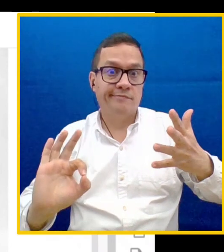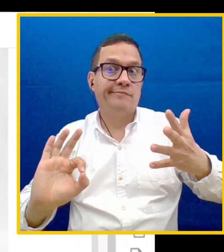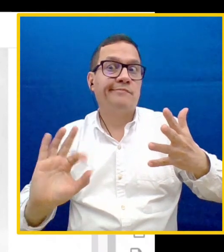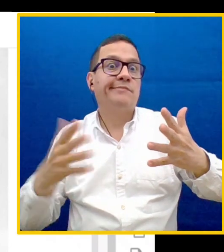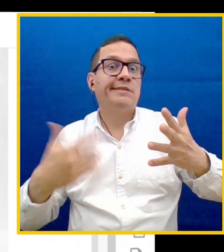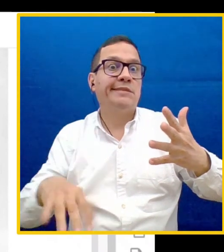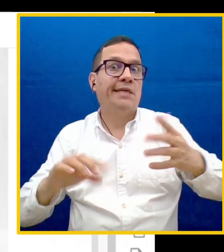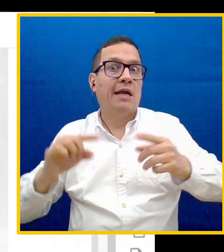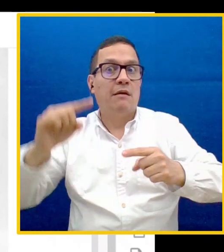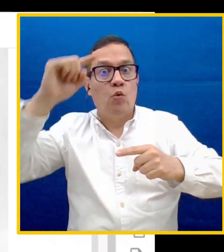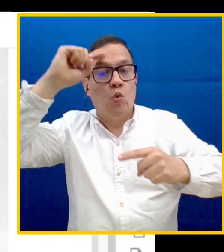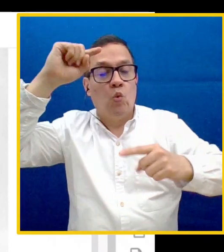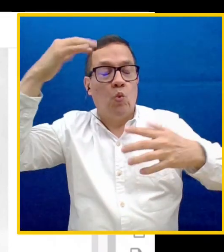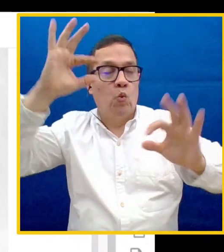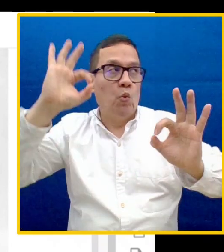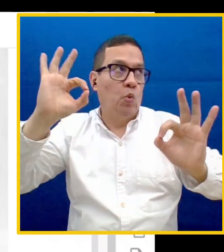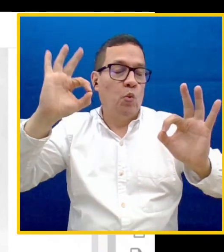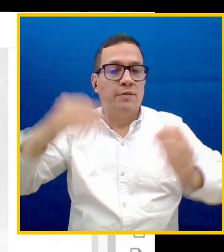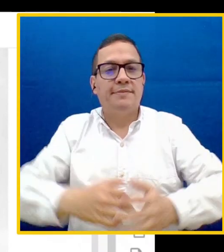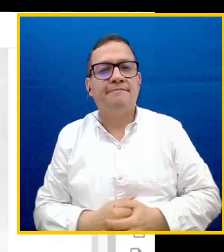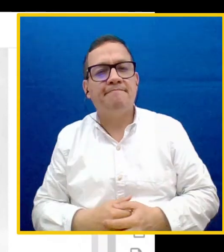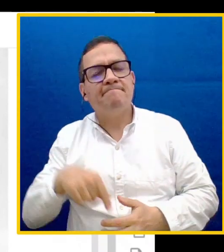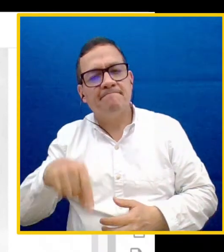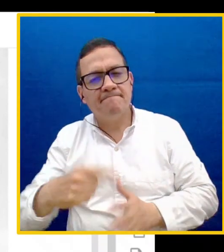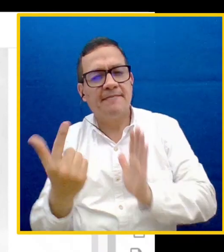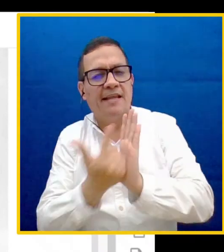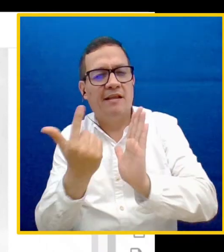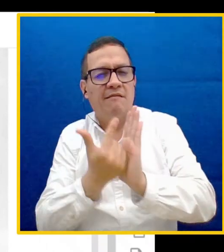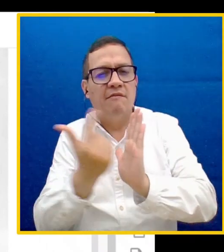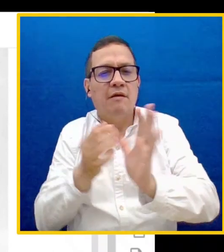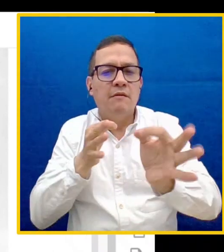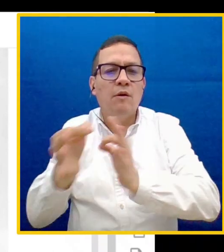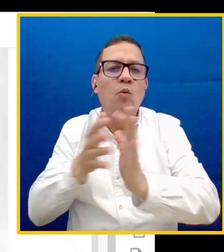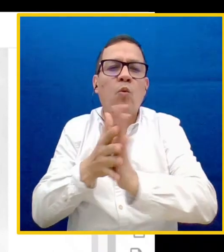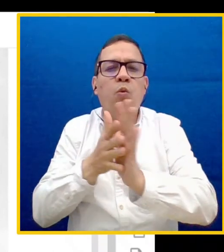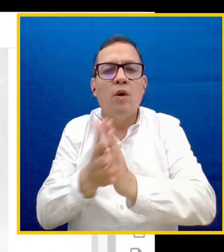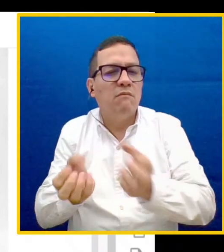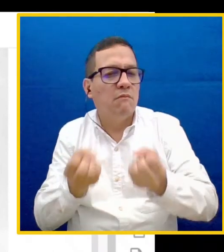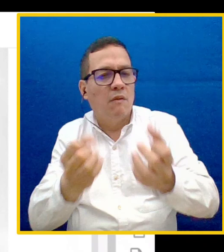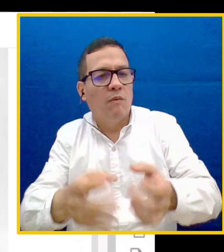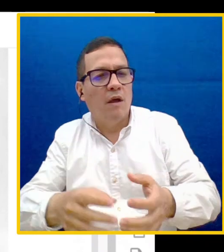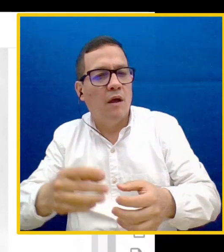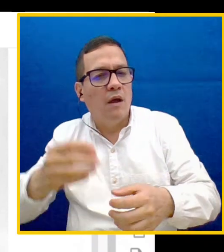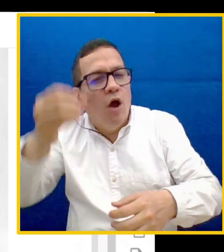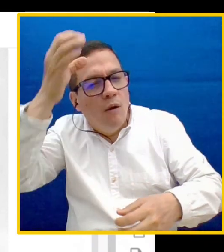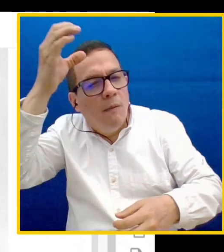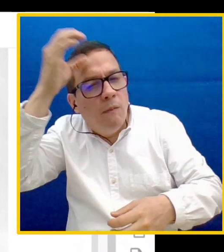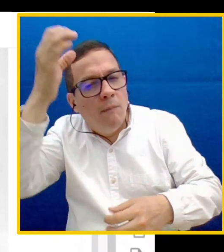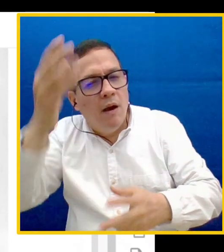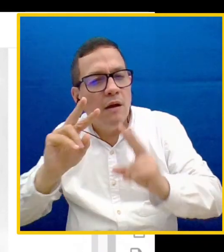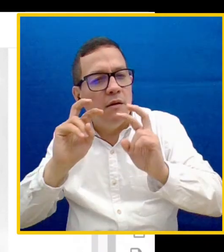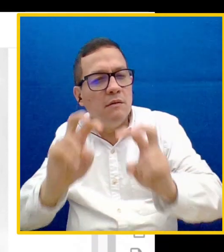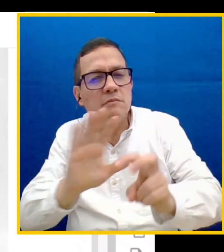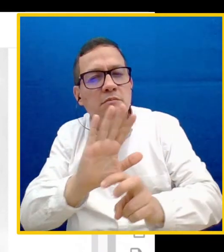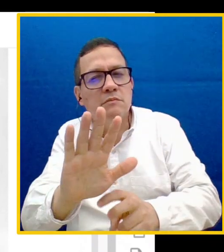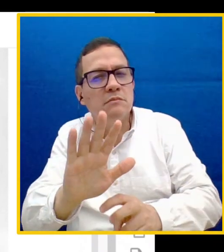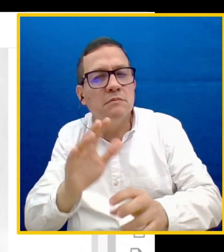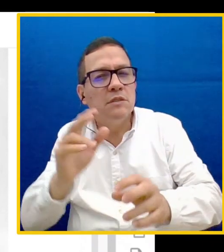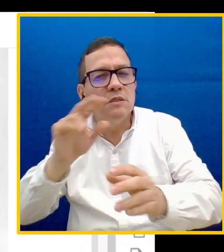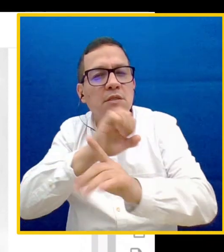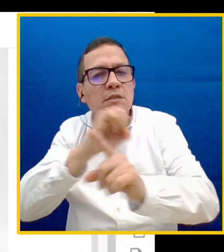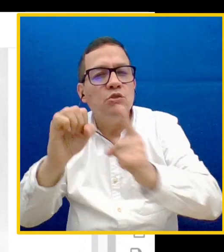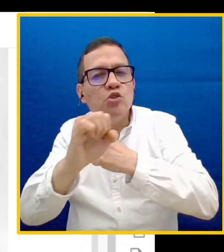Este trabajo hará hincapié en aportarte elementos conceptuales para la investigación en ciencias sociales, por